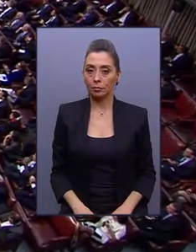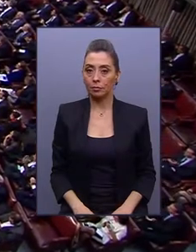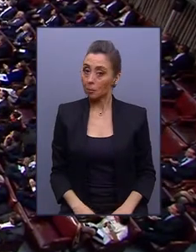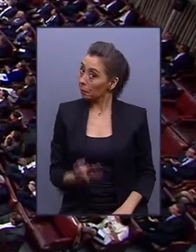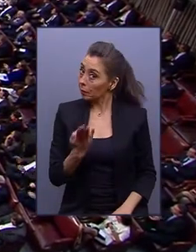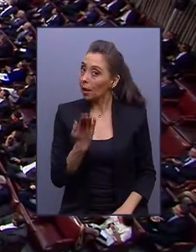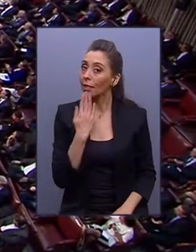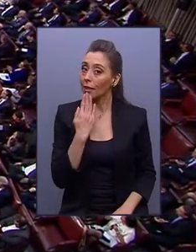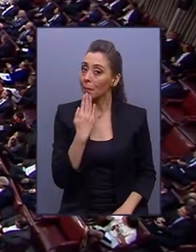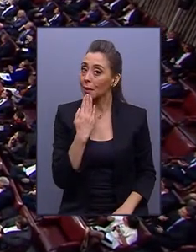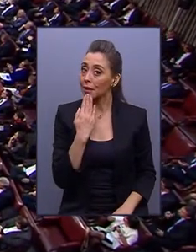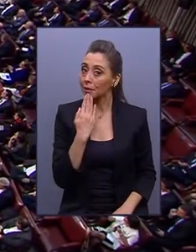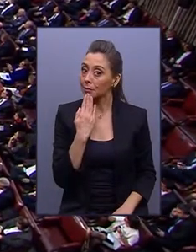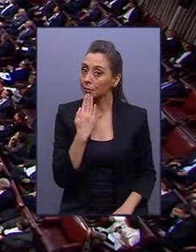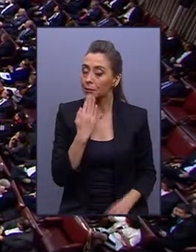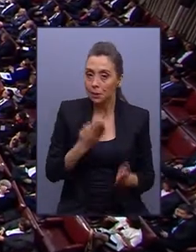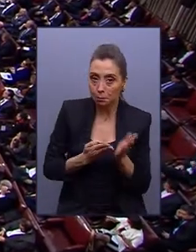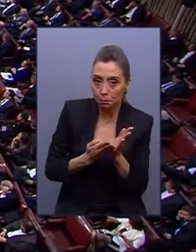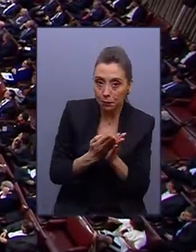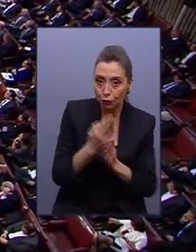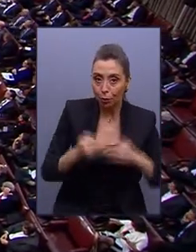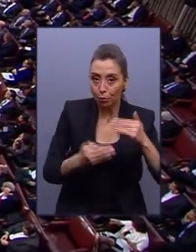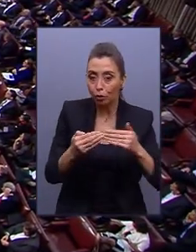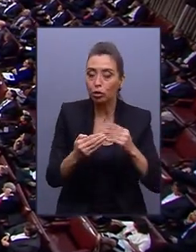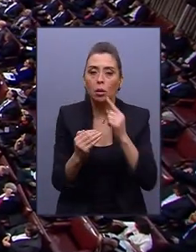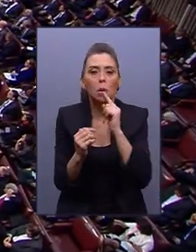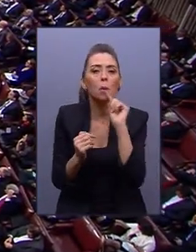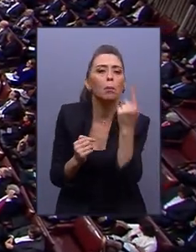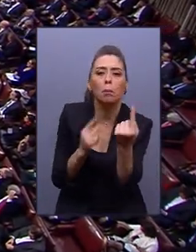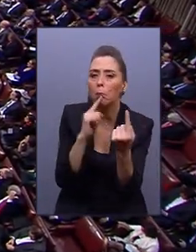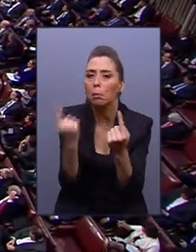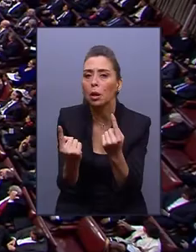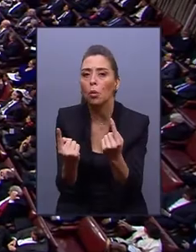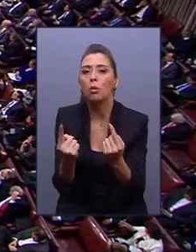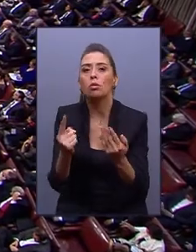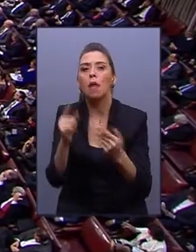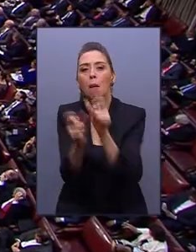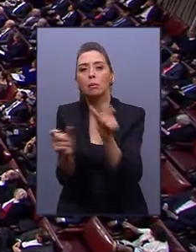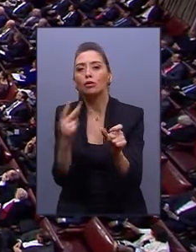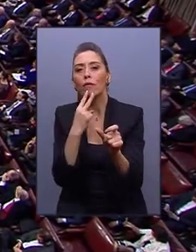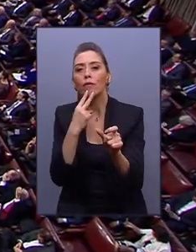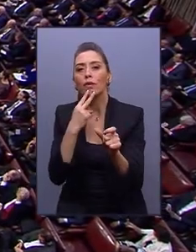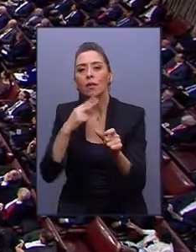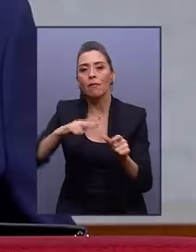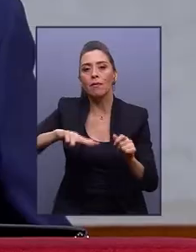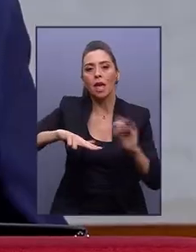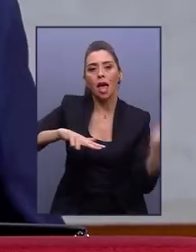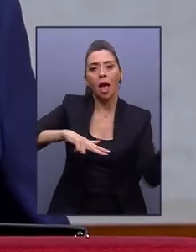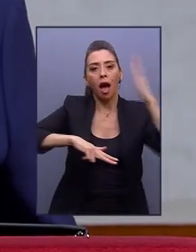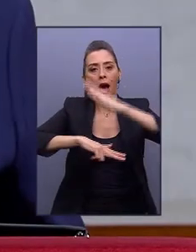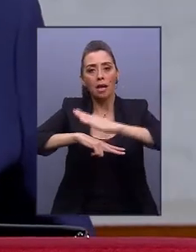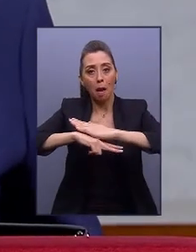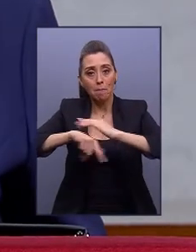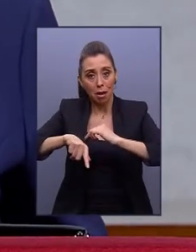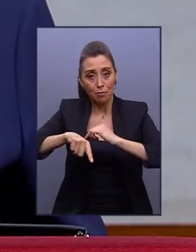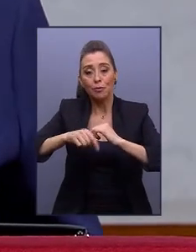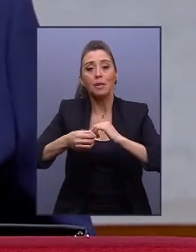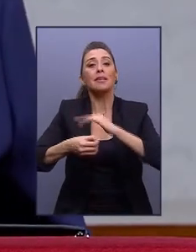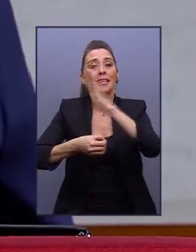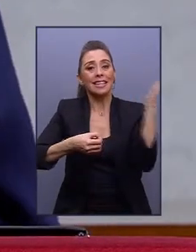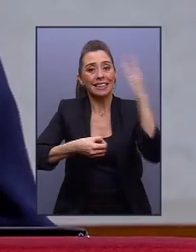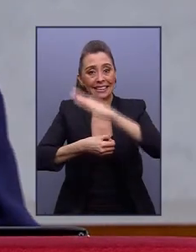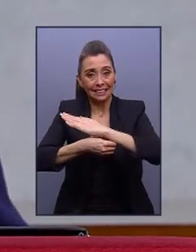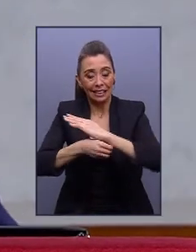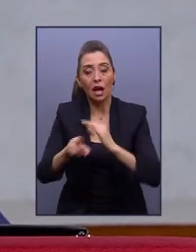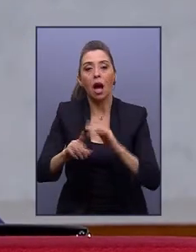Pero también hemos iniciado el proceso de consulta con la comunidad Rapa Nui para establecer un área marina costera protegida